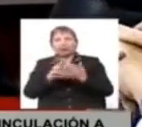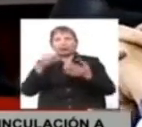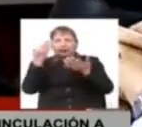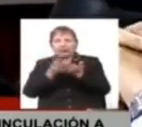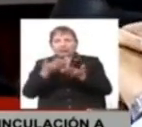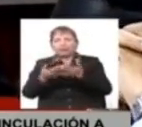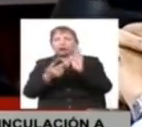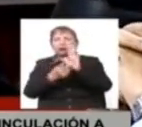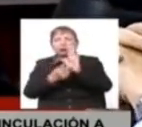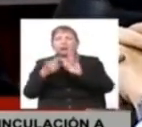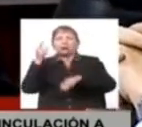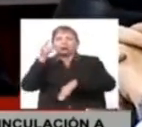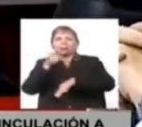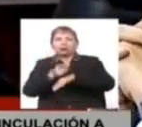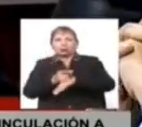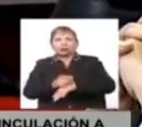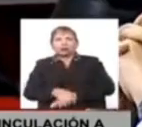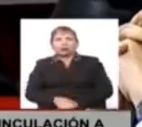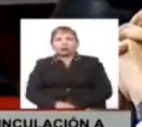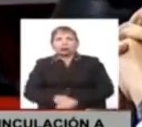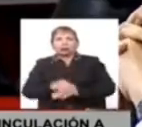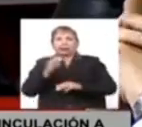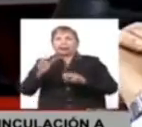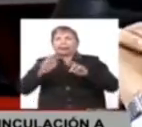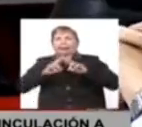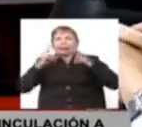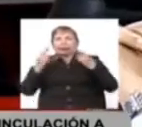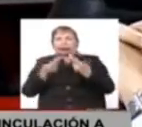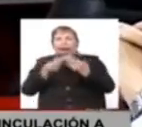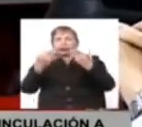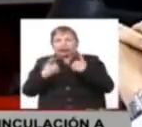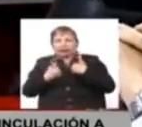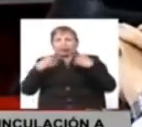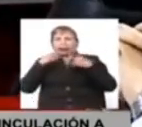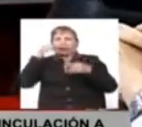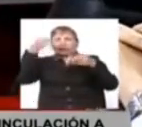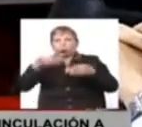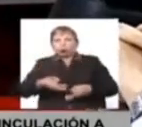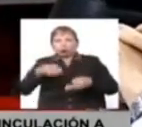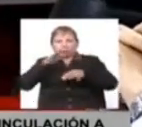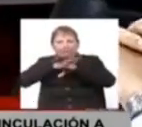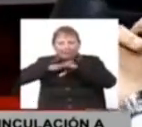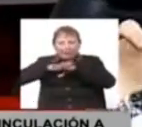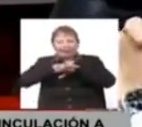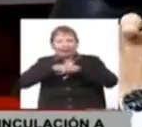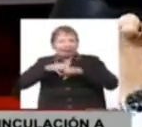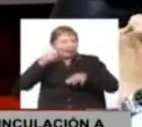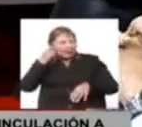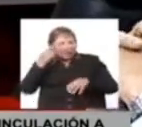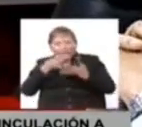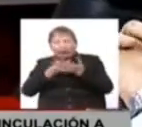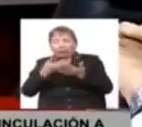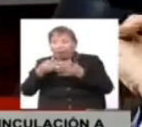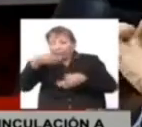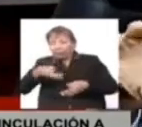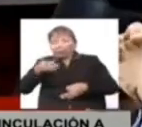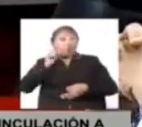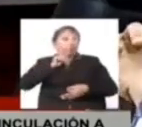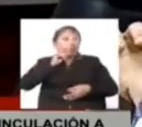fiscal correspondiente, y en cuyo caso tendría que señalarse cuáles son los hechos y los posibles delitos que se estuvieran